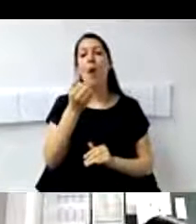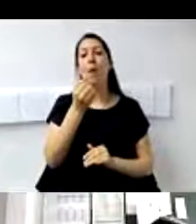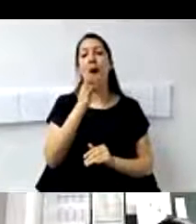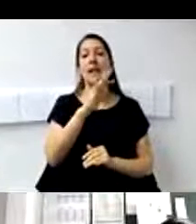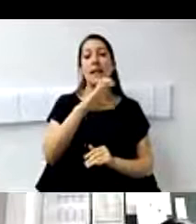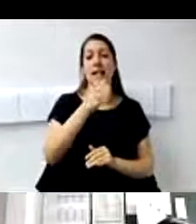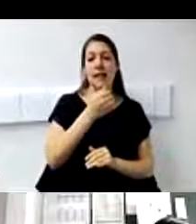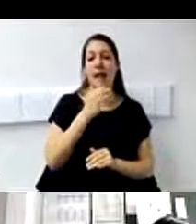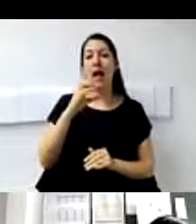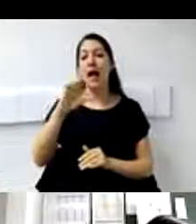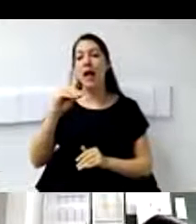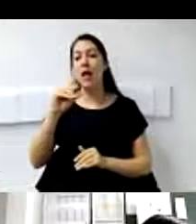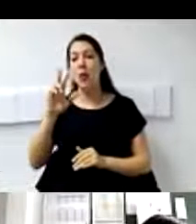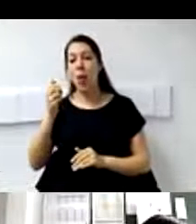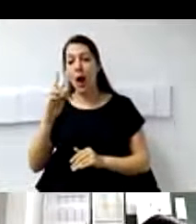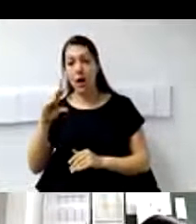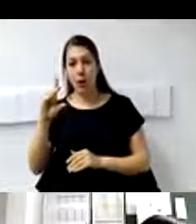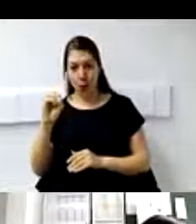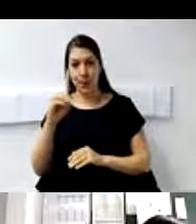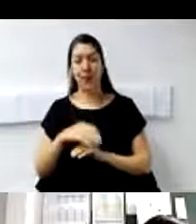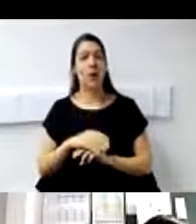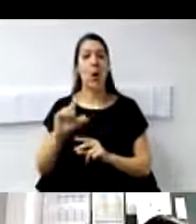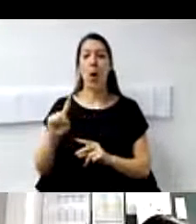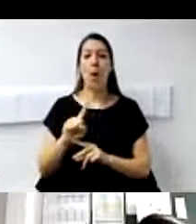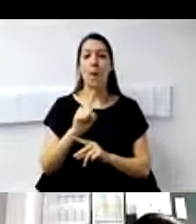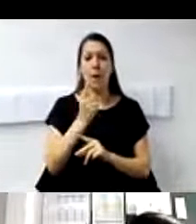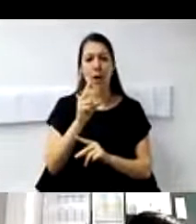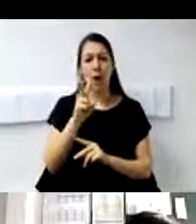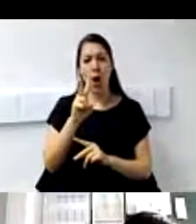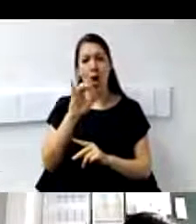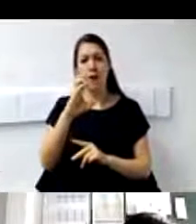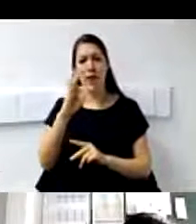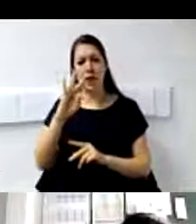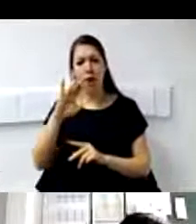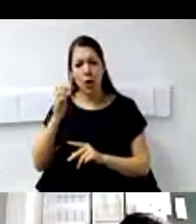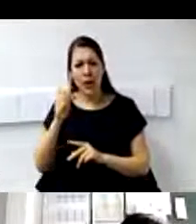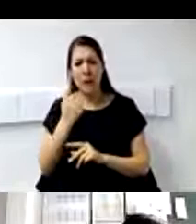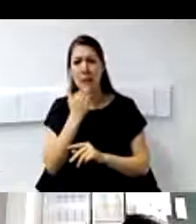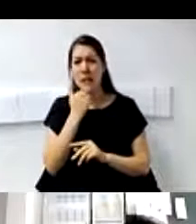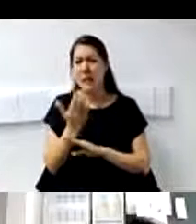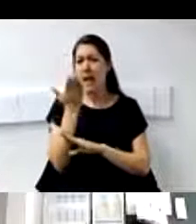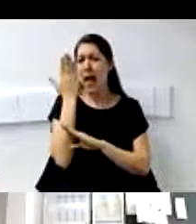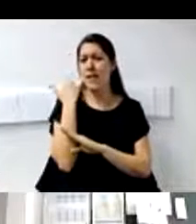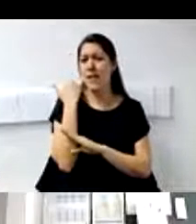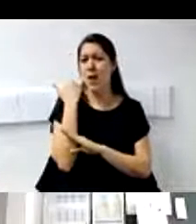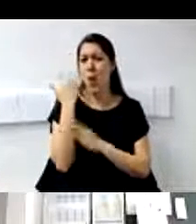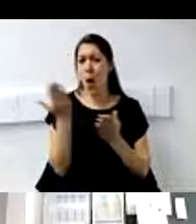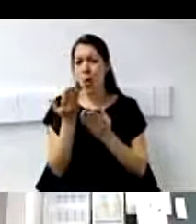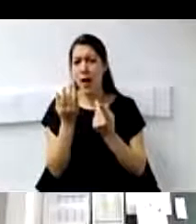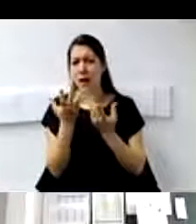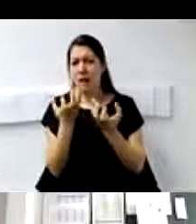Sí, damos la palabra a Victoria primero. Entonces, Victoria, si tenés la mano levantada de hoy o es para